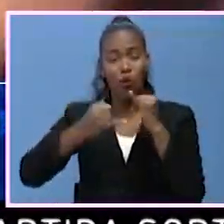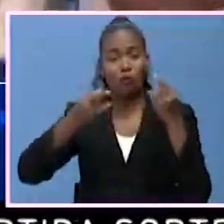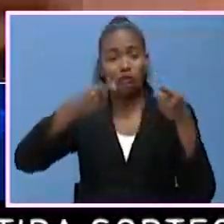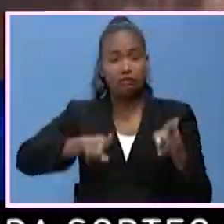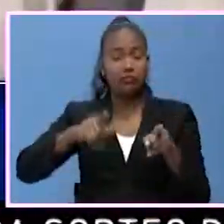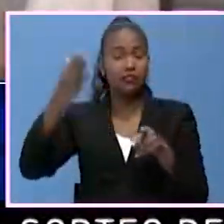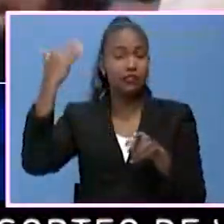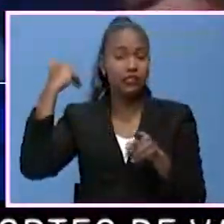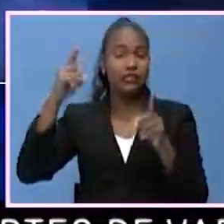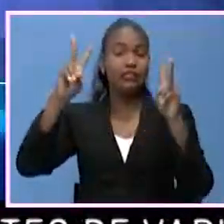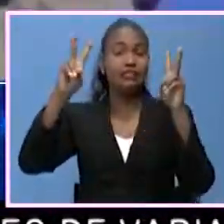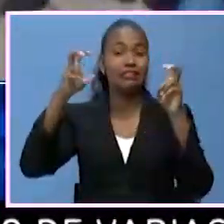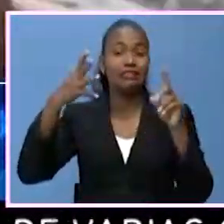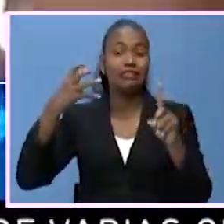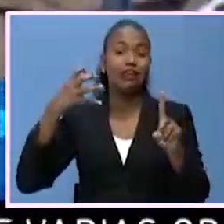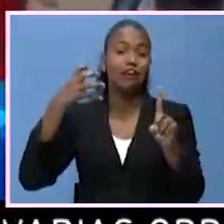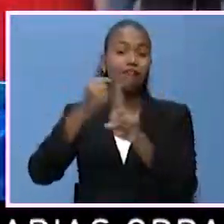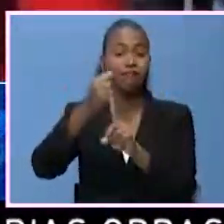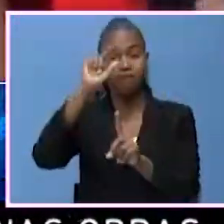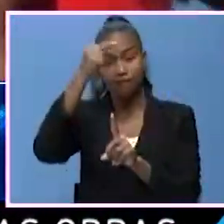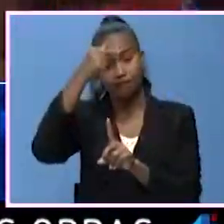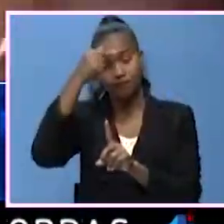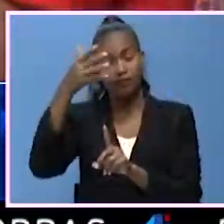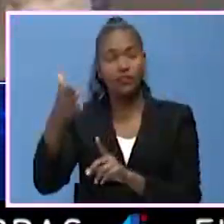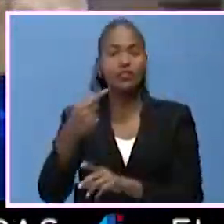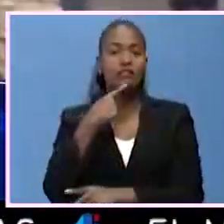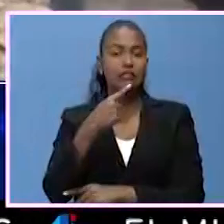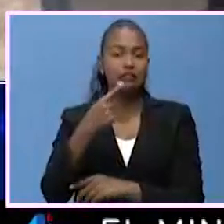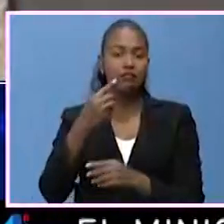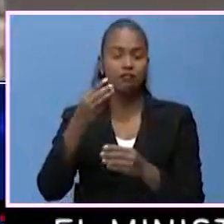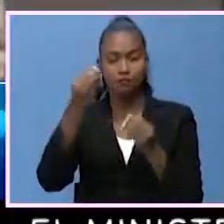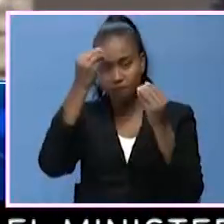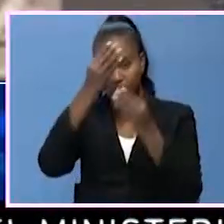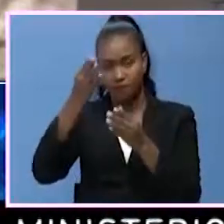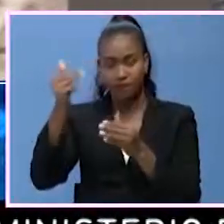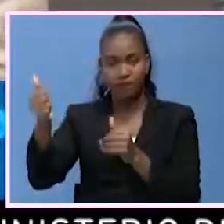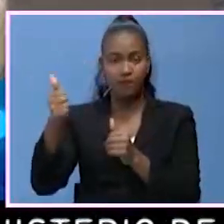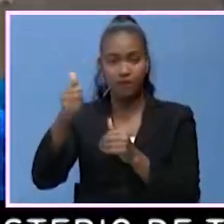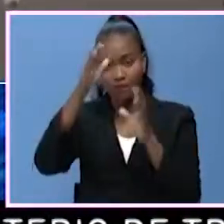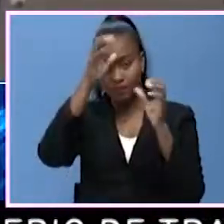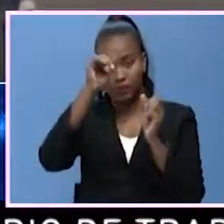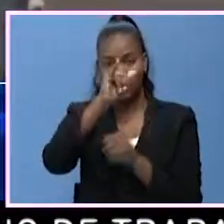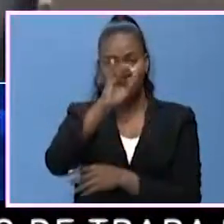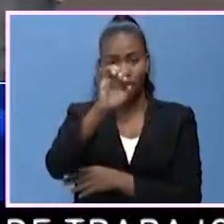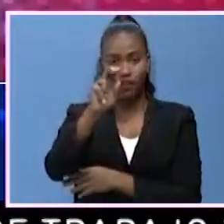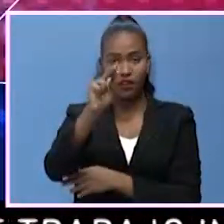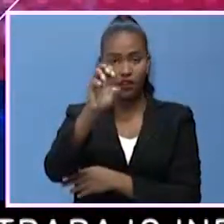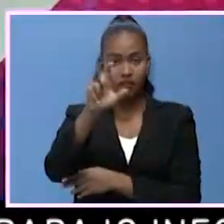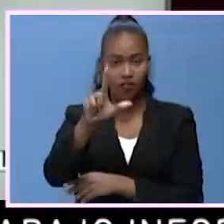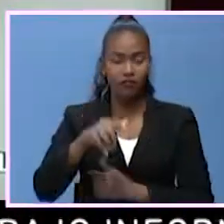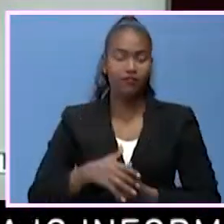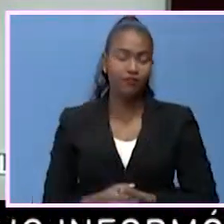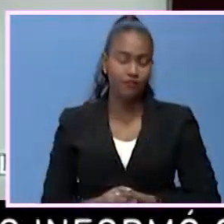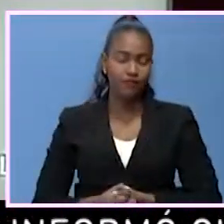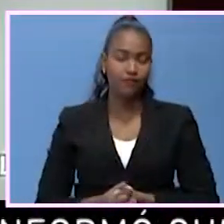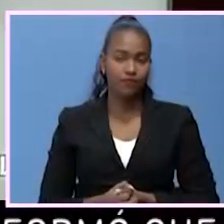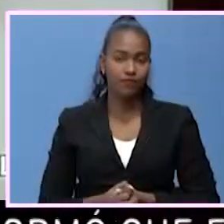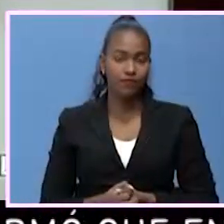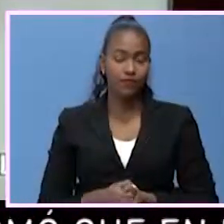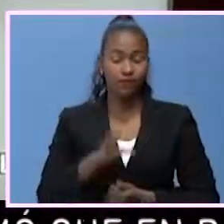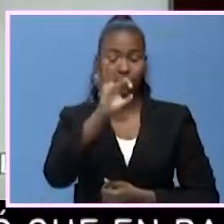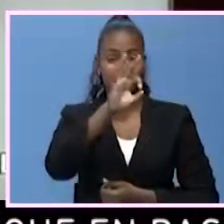episodio ha sido un supuesto intento de golpe de Estado, según denunció el propio presidente Jovenel Moïse.